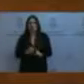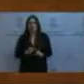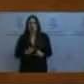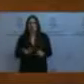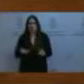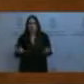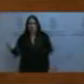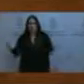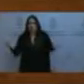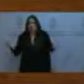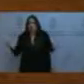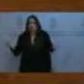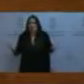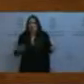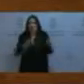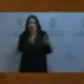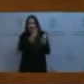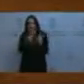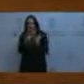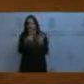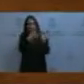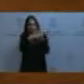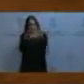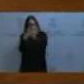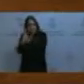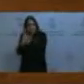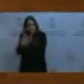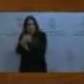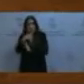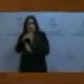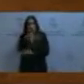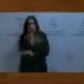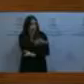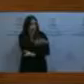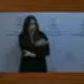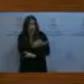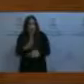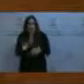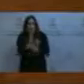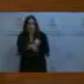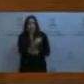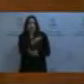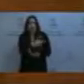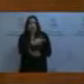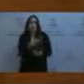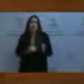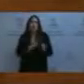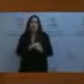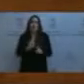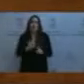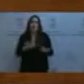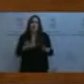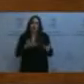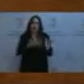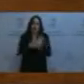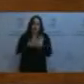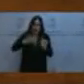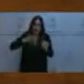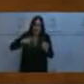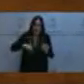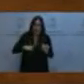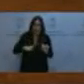hablar de los temas porque ya han sido tocados por todos ustedes, todas las resoluciones incumplidas.